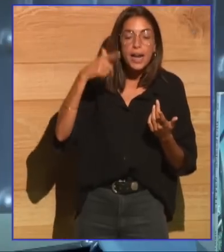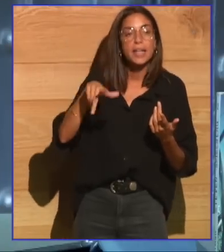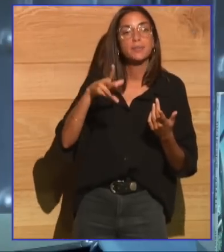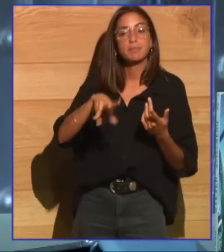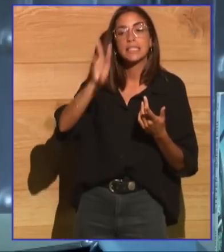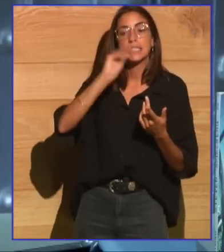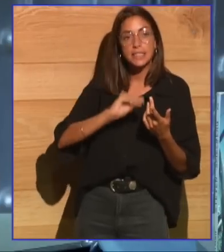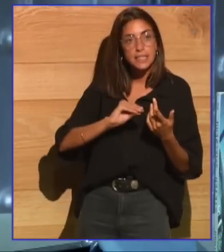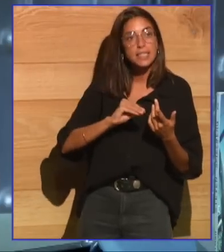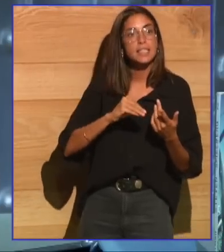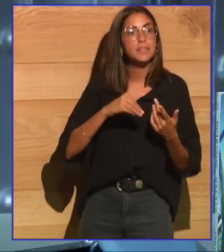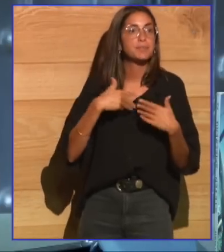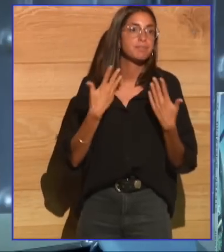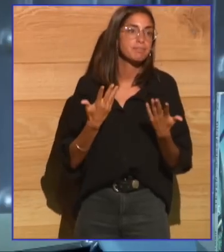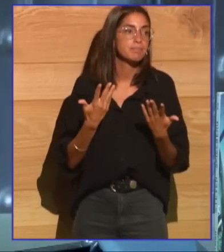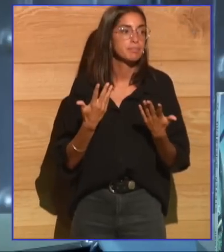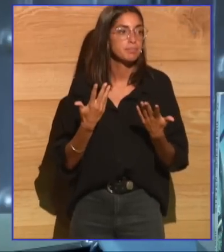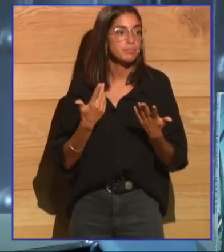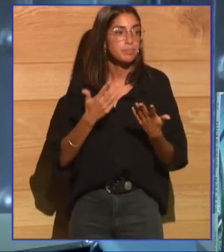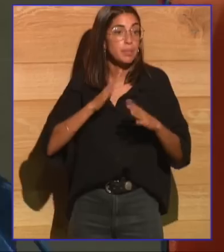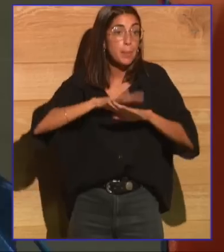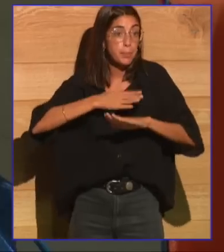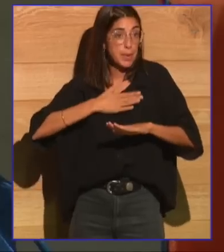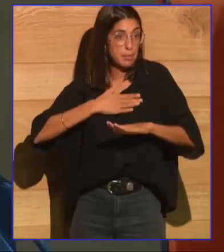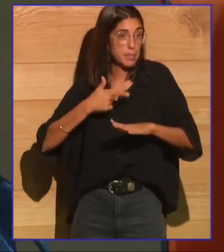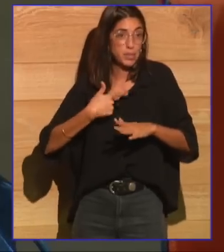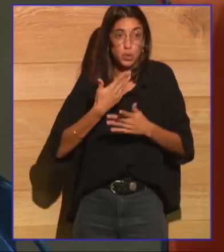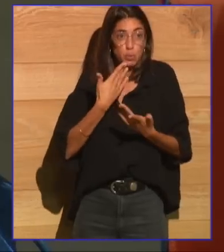vez el botánico